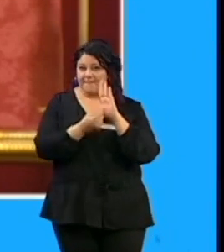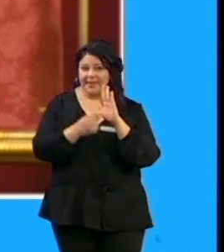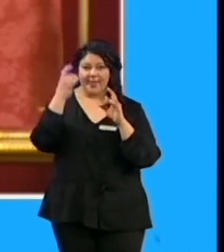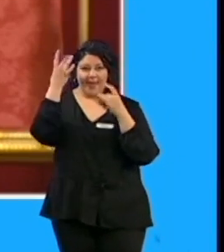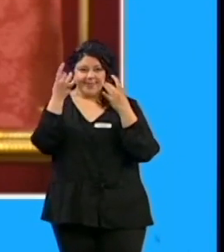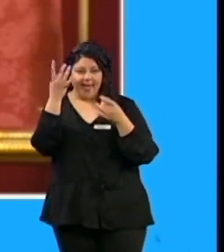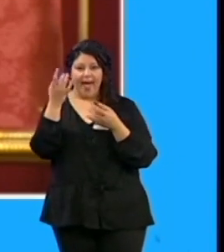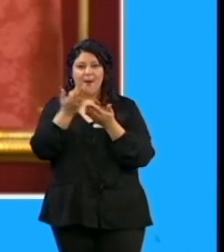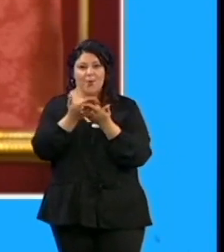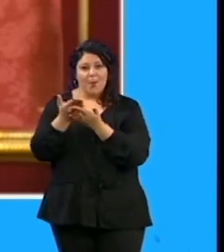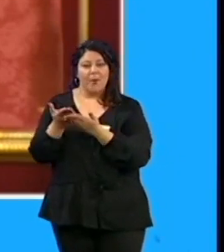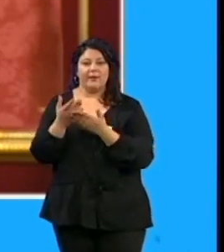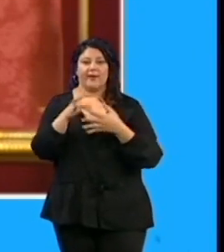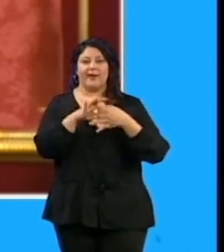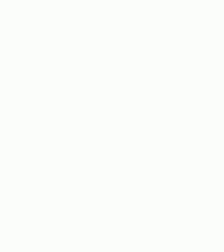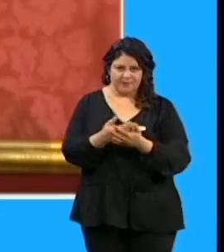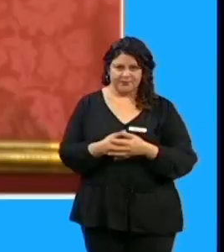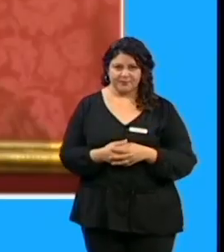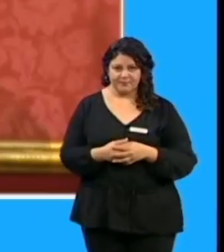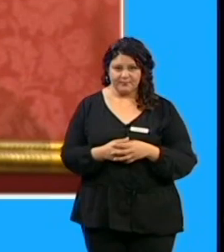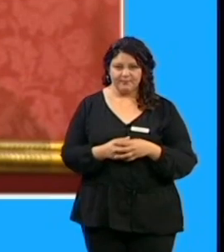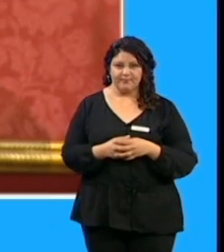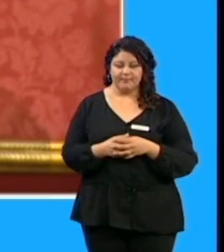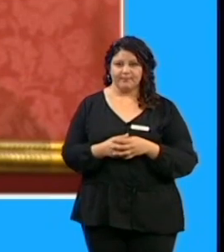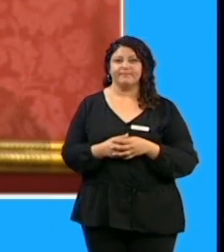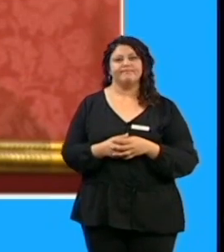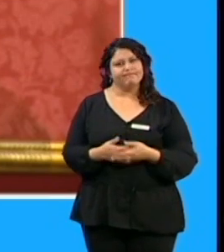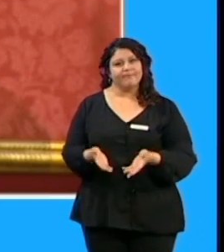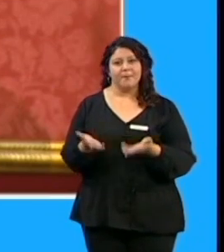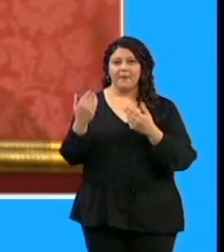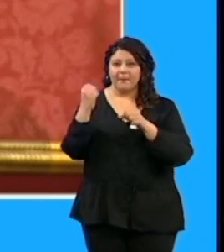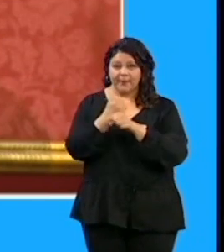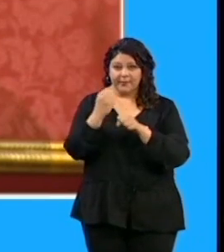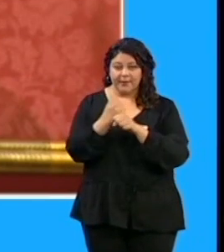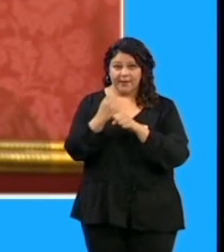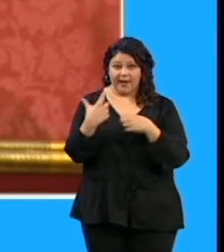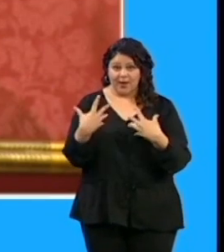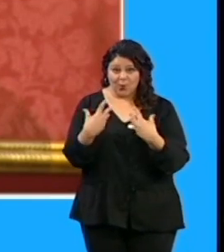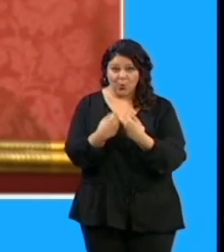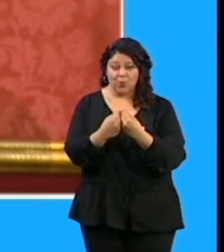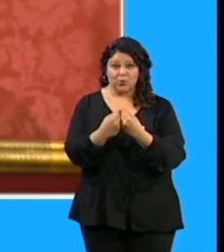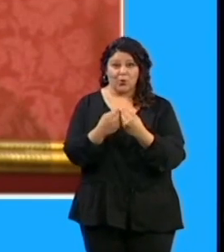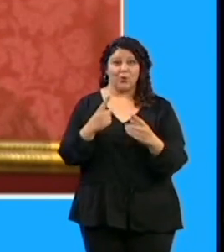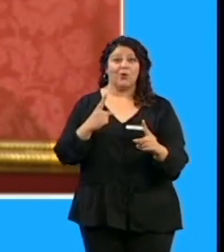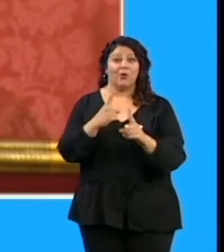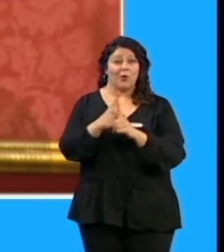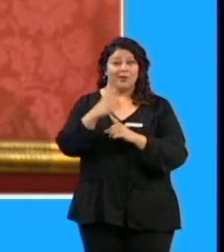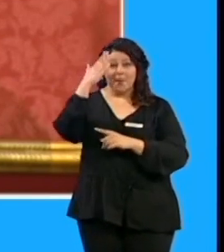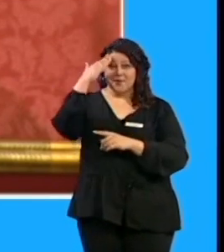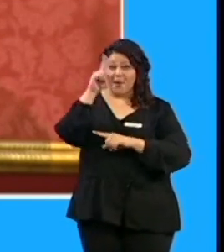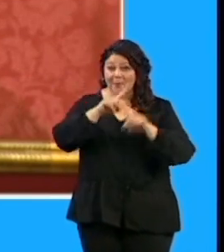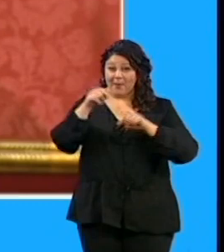de propuestas para los fondos europeos Next Generation. Vamos a trabajar de manera conjunta contra el principal problema que tiene esta